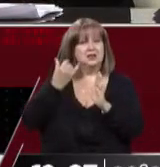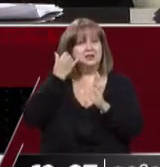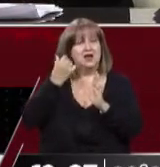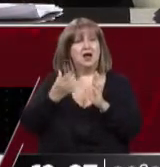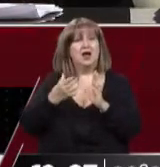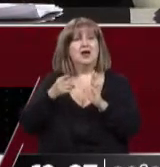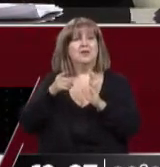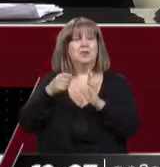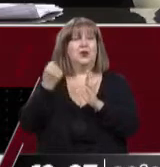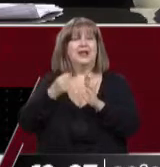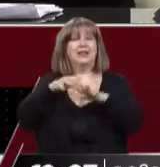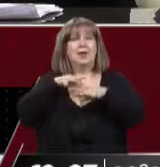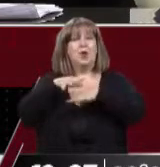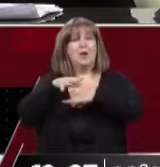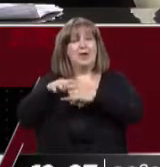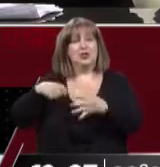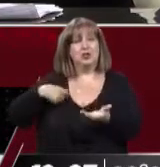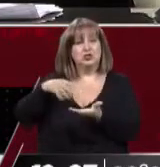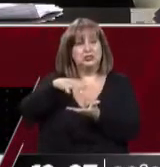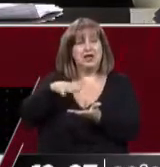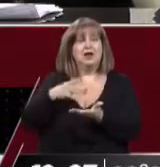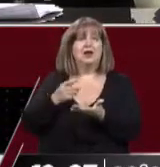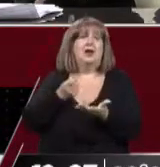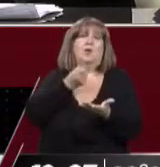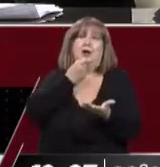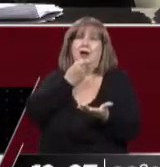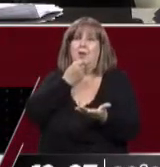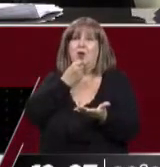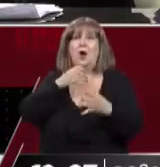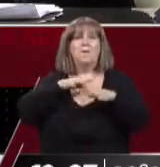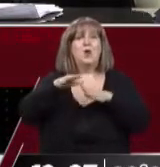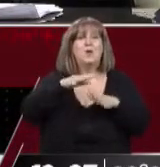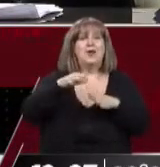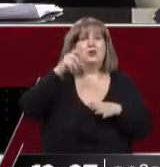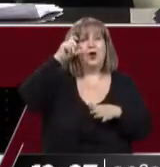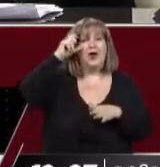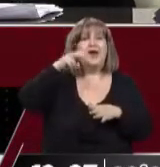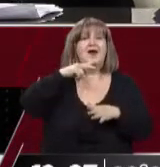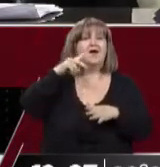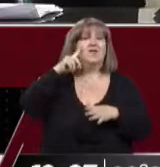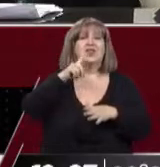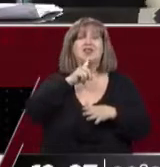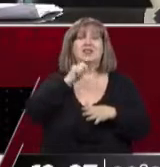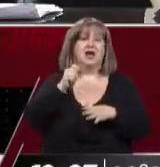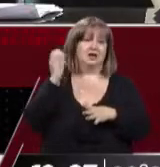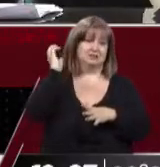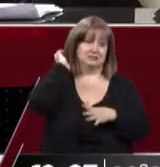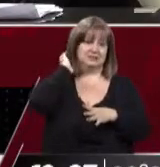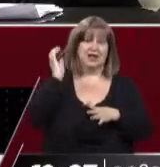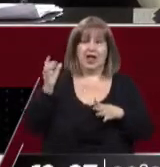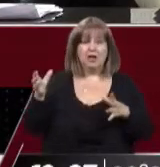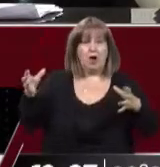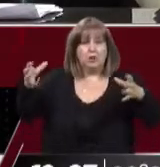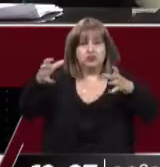los movimientos sociales y políticos, como por ejemplo el movimiento Evita, que acá concentra en Mendoza, digo, miles de esos planes